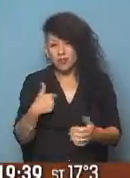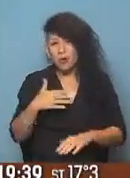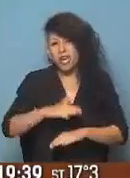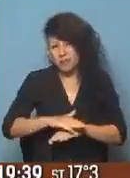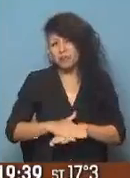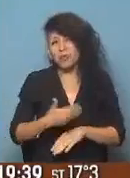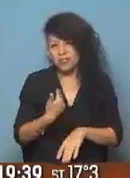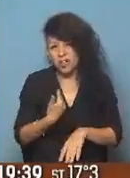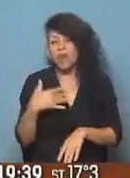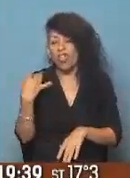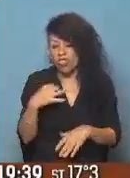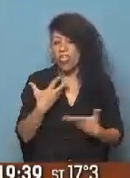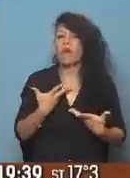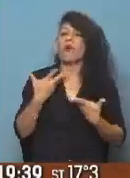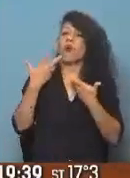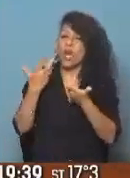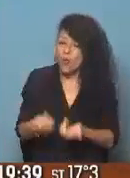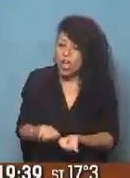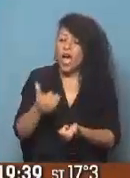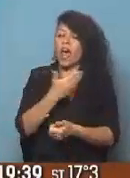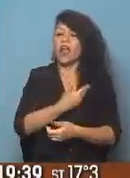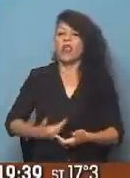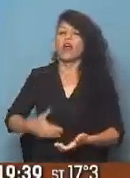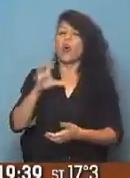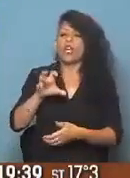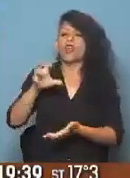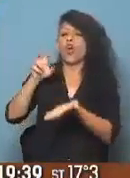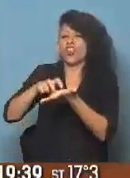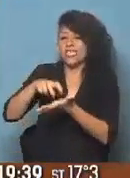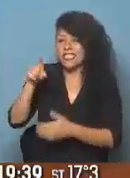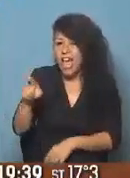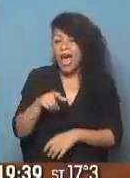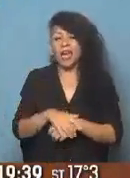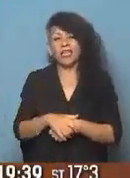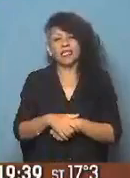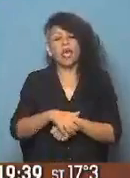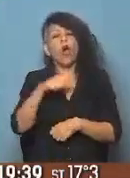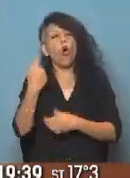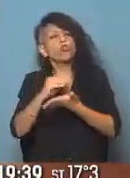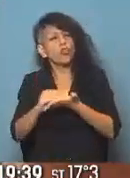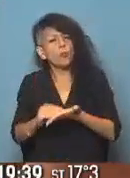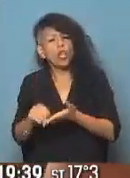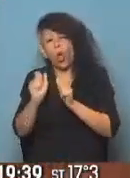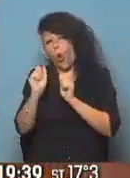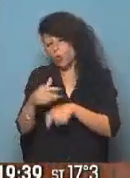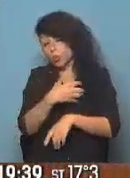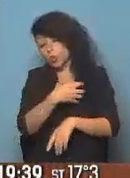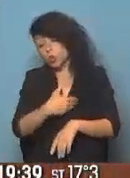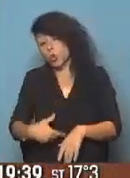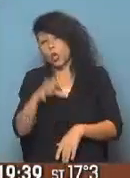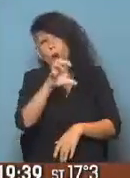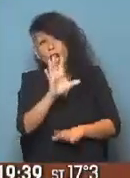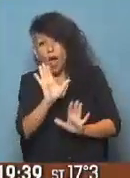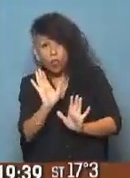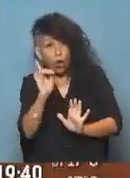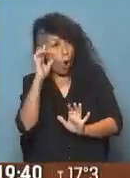de colaborar con el gobernador Urtubey para gobernar Salta. Otros diputados con sus gobernadores peronistas de distintas particularidades.